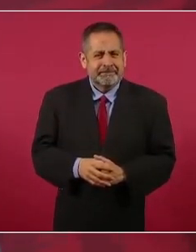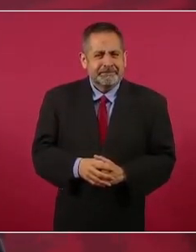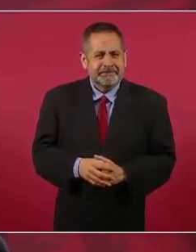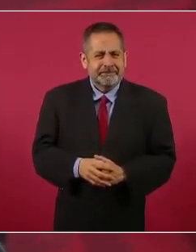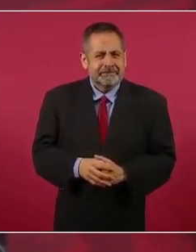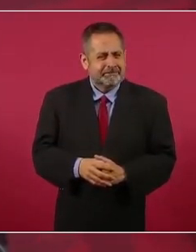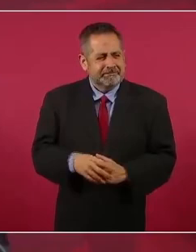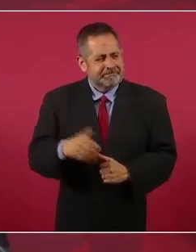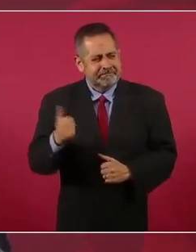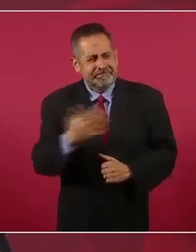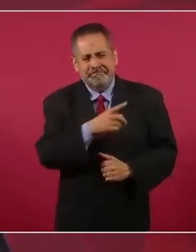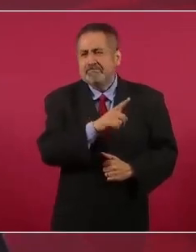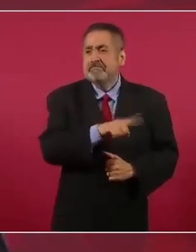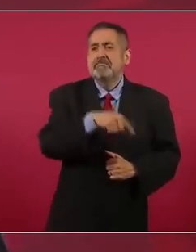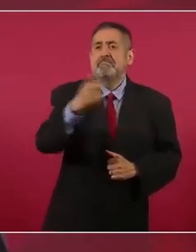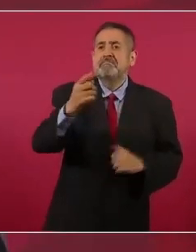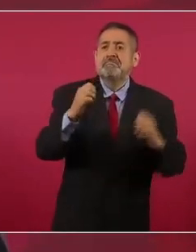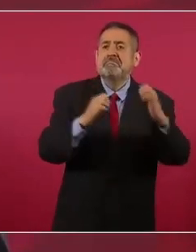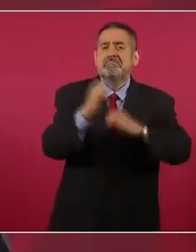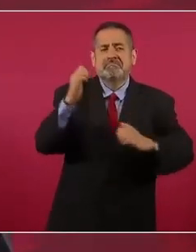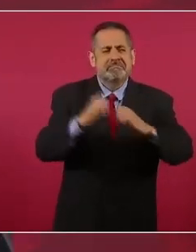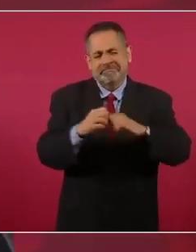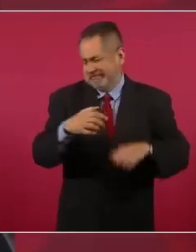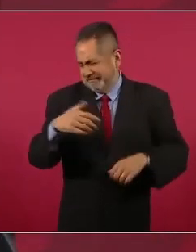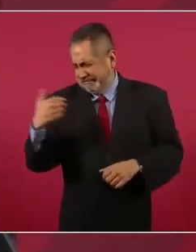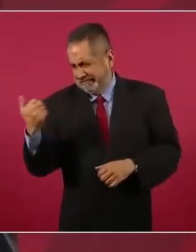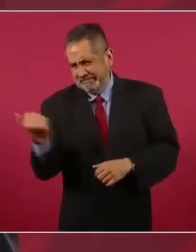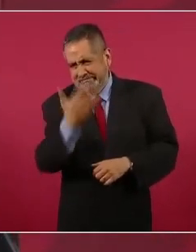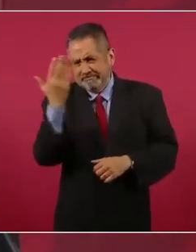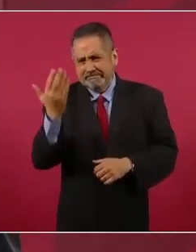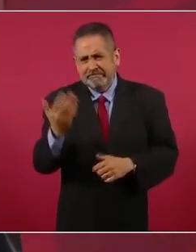a engañar más lejos.